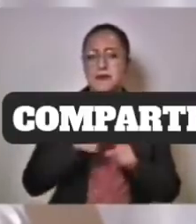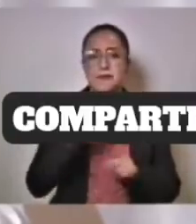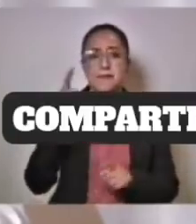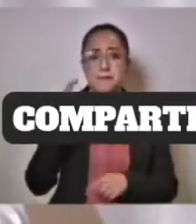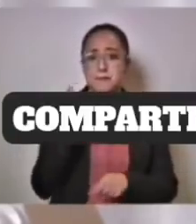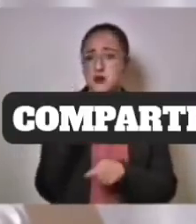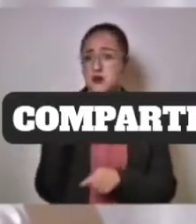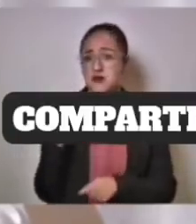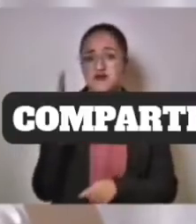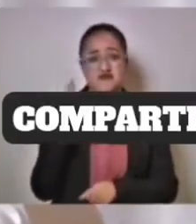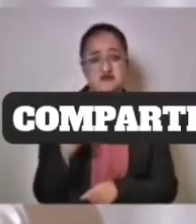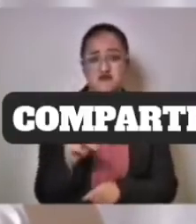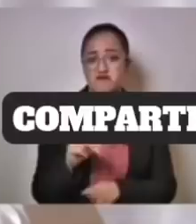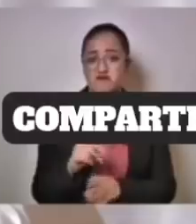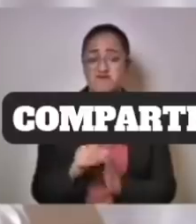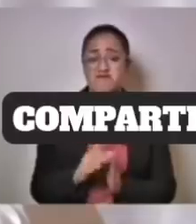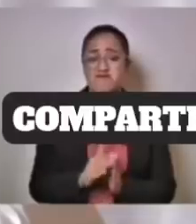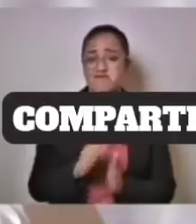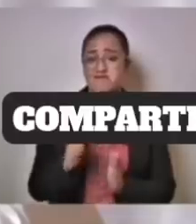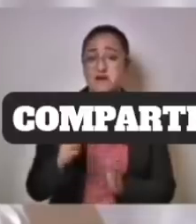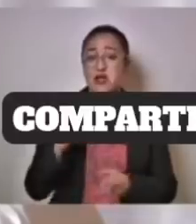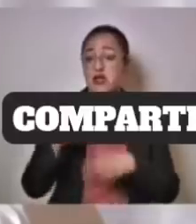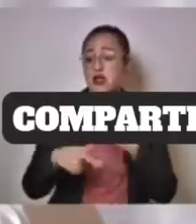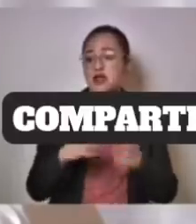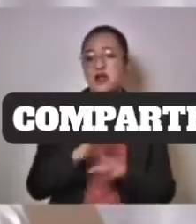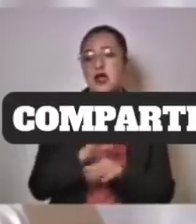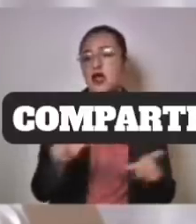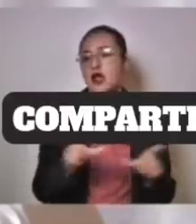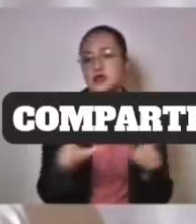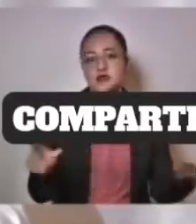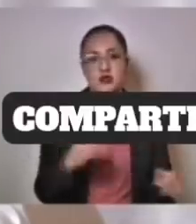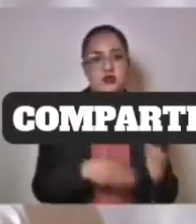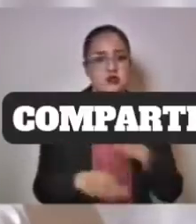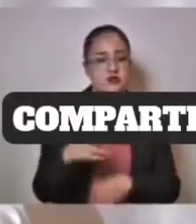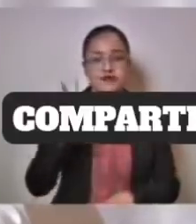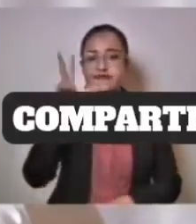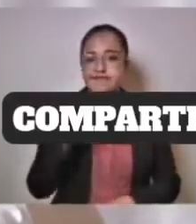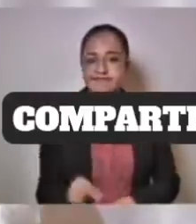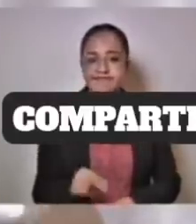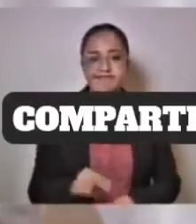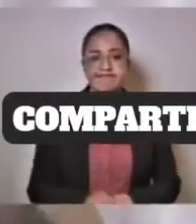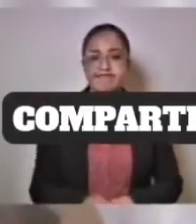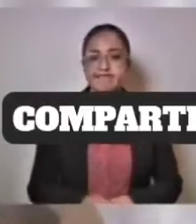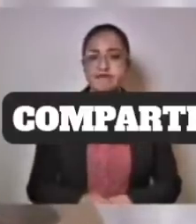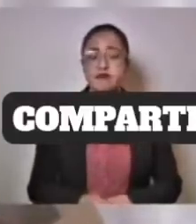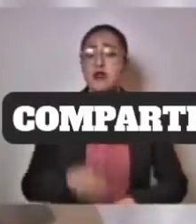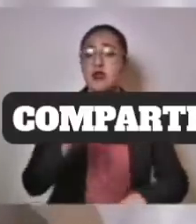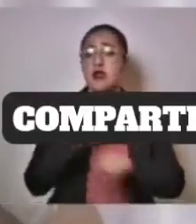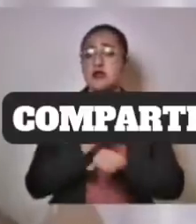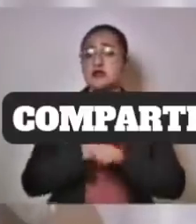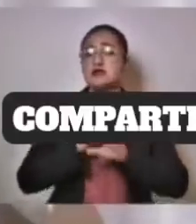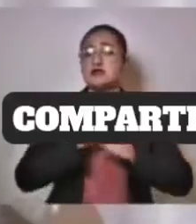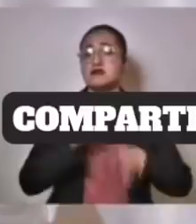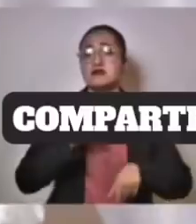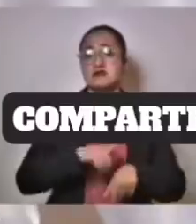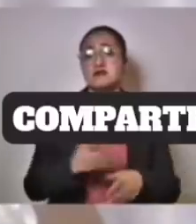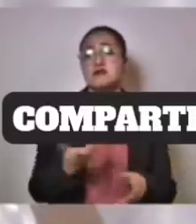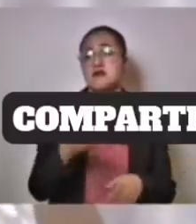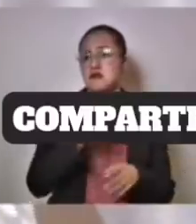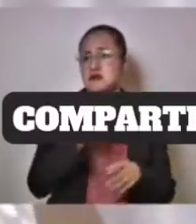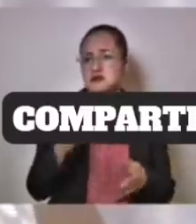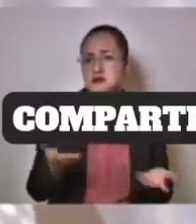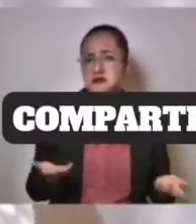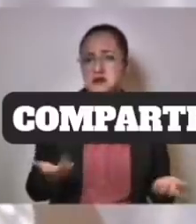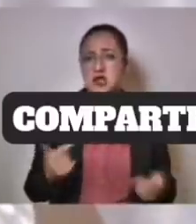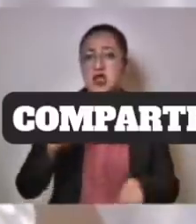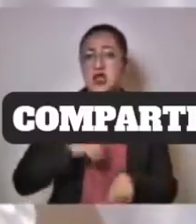1 de junio cuando se pueda regresar a la normalidad. Ya estamos a... ¿qué de